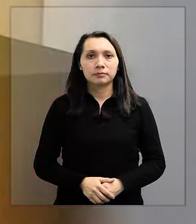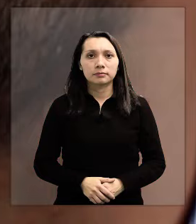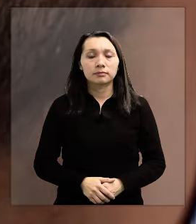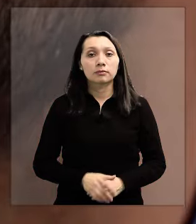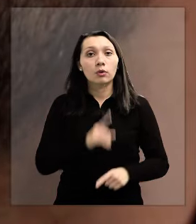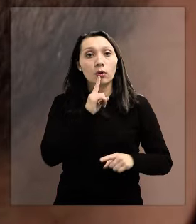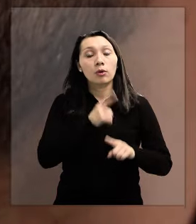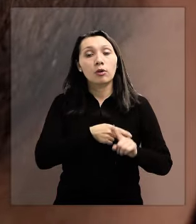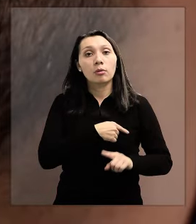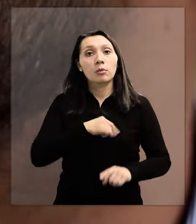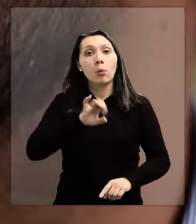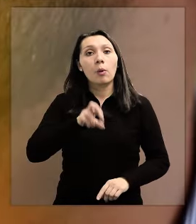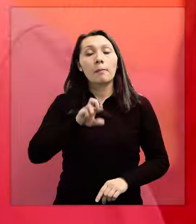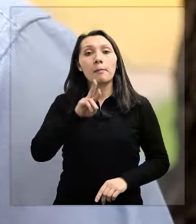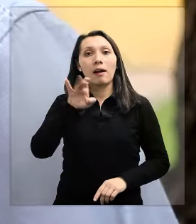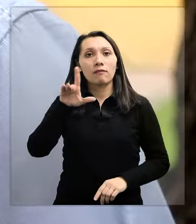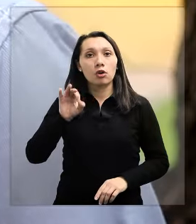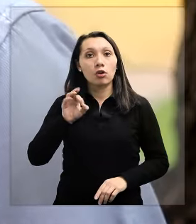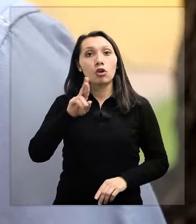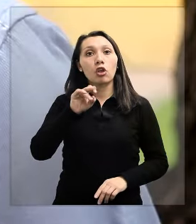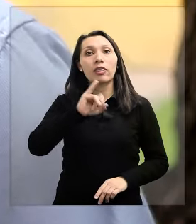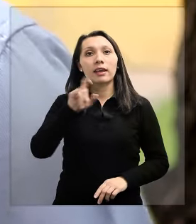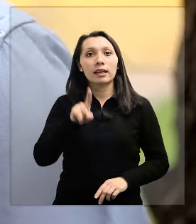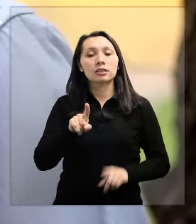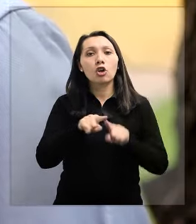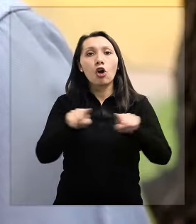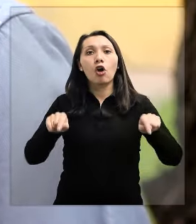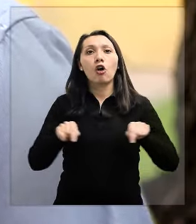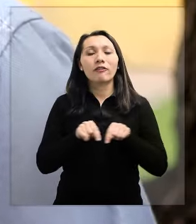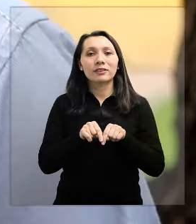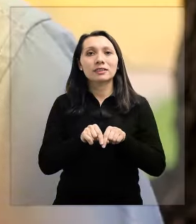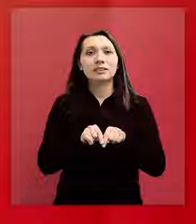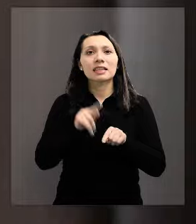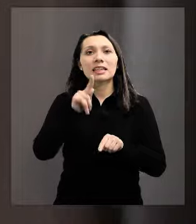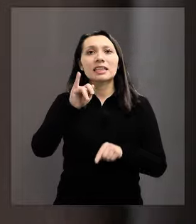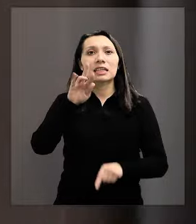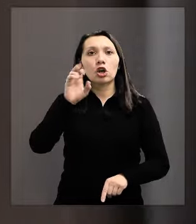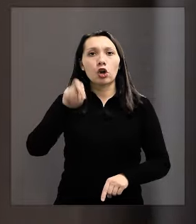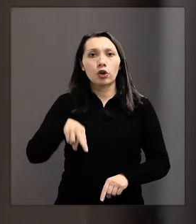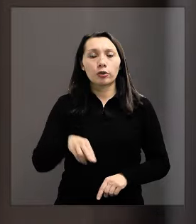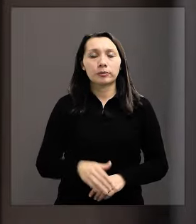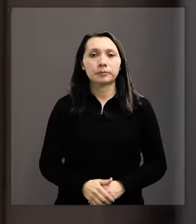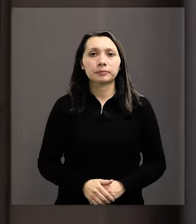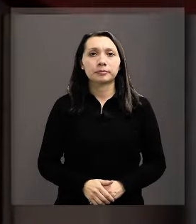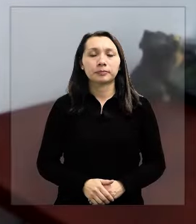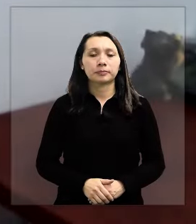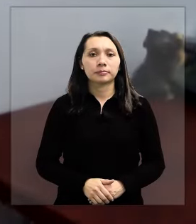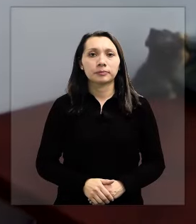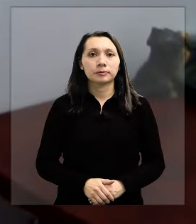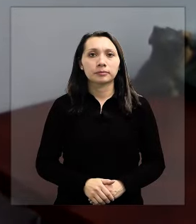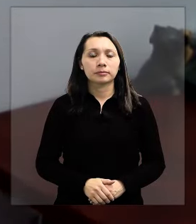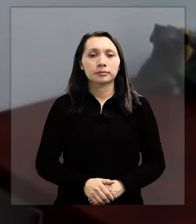Mi nombre es Juan Pablo Rodríguez y estamos en las oficinas de Quirón.